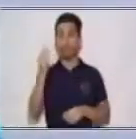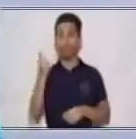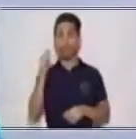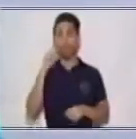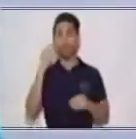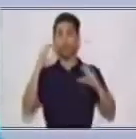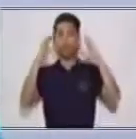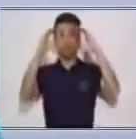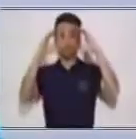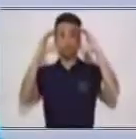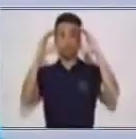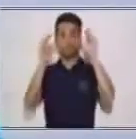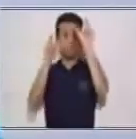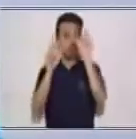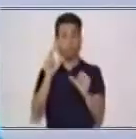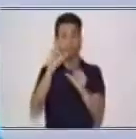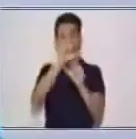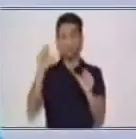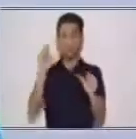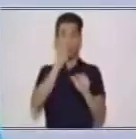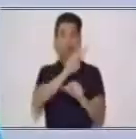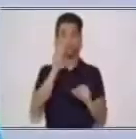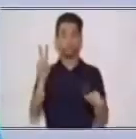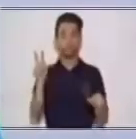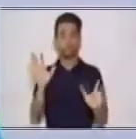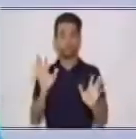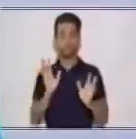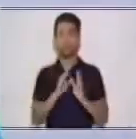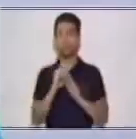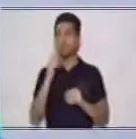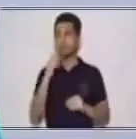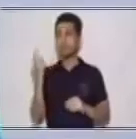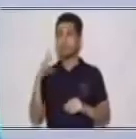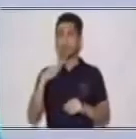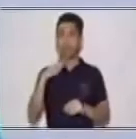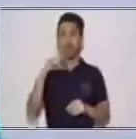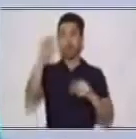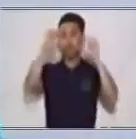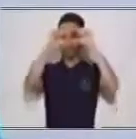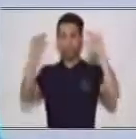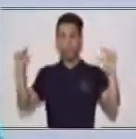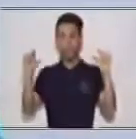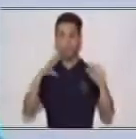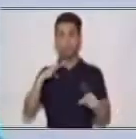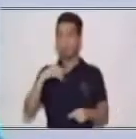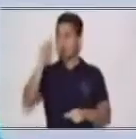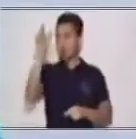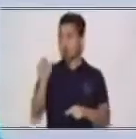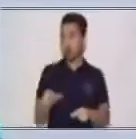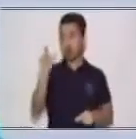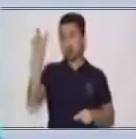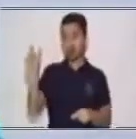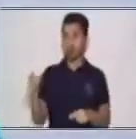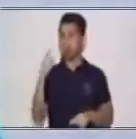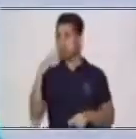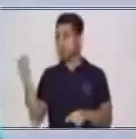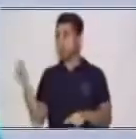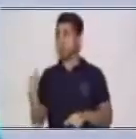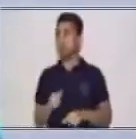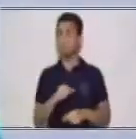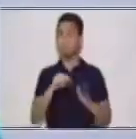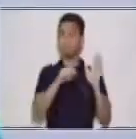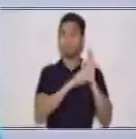nuestras columnas y nuestras filas. Y vamos a aplicar el producto, menos 5